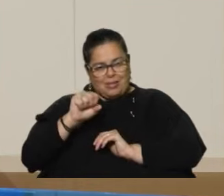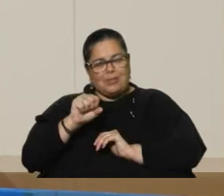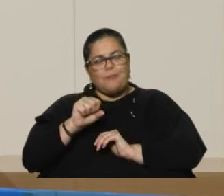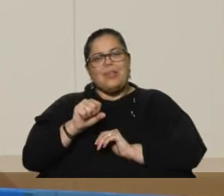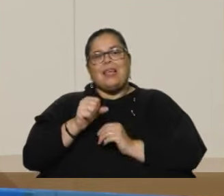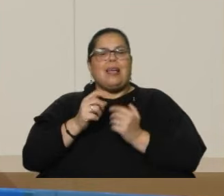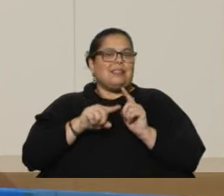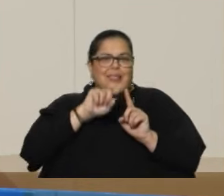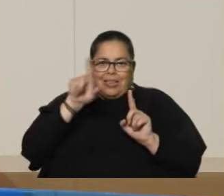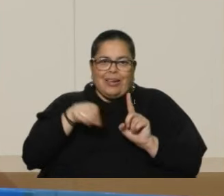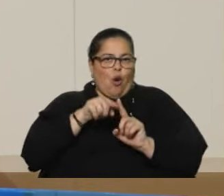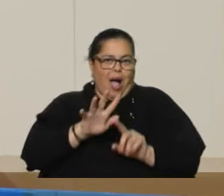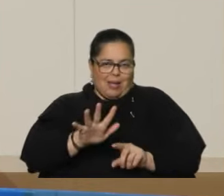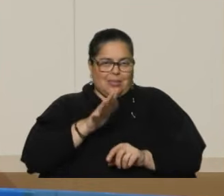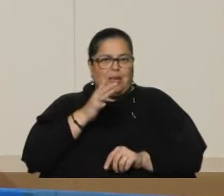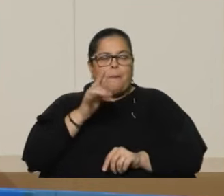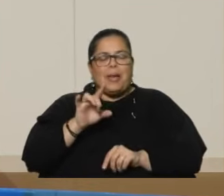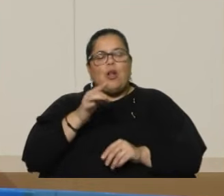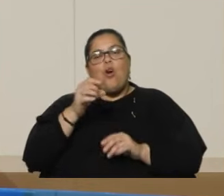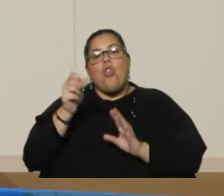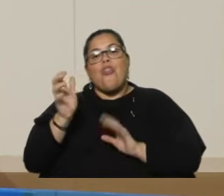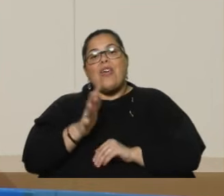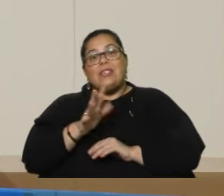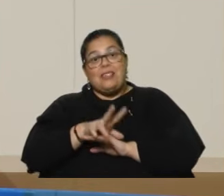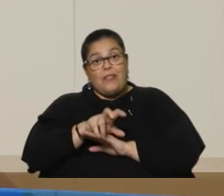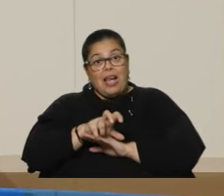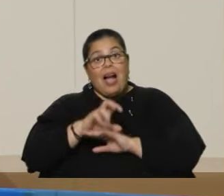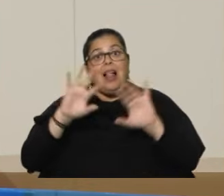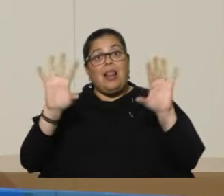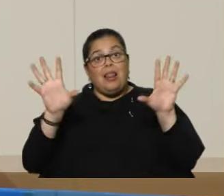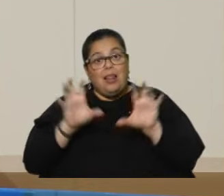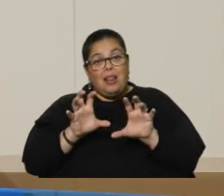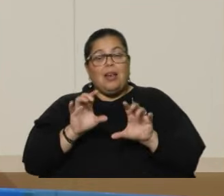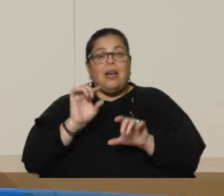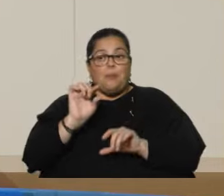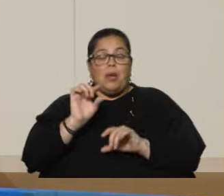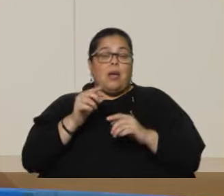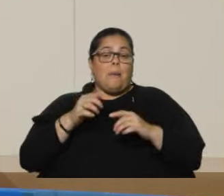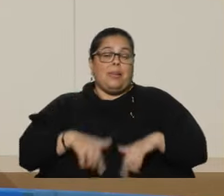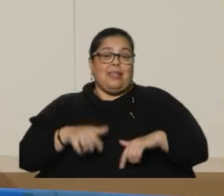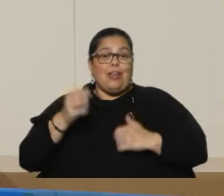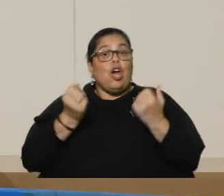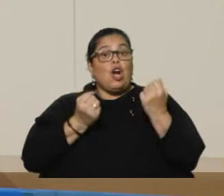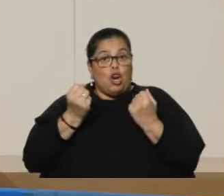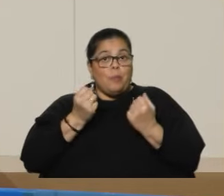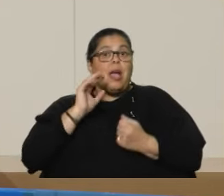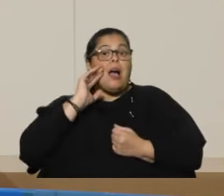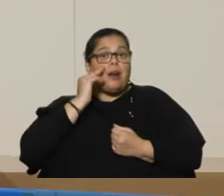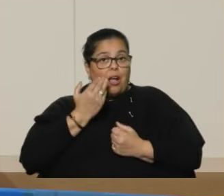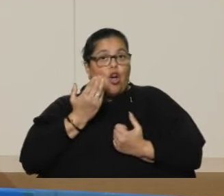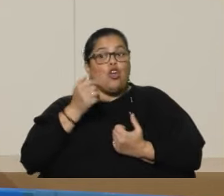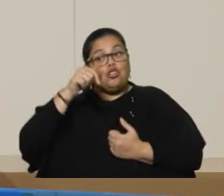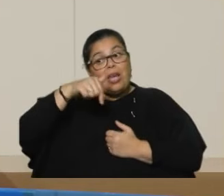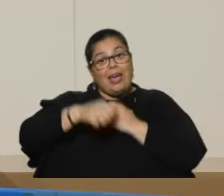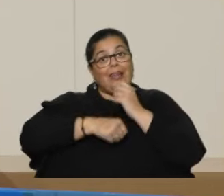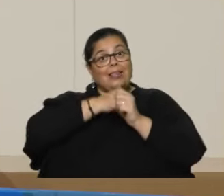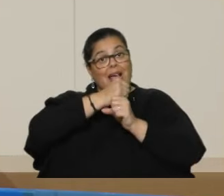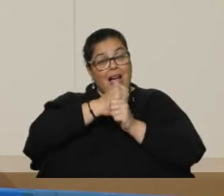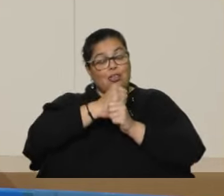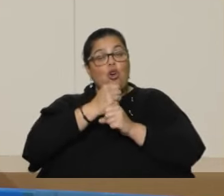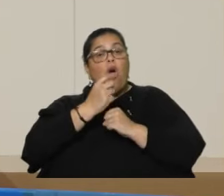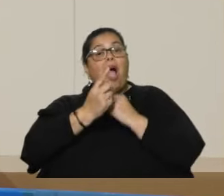cíclica de esto. Claramente, el déficit fiscal ha tenido un deterioro y el propio Ministerio de Economía reconoce que es probable que este año alguno de los pilares